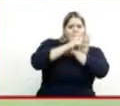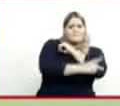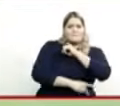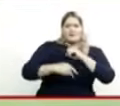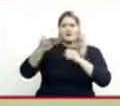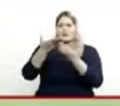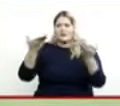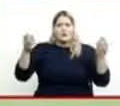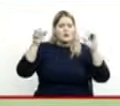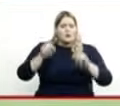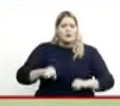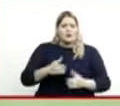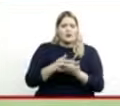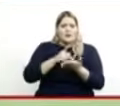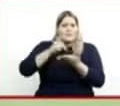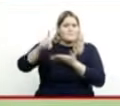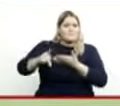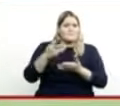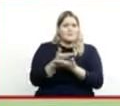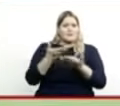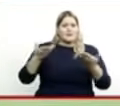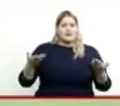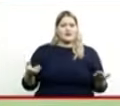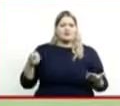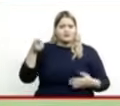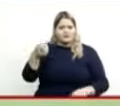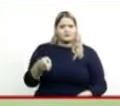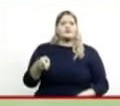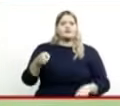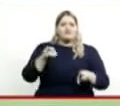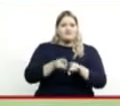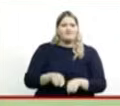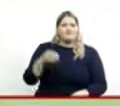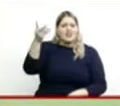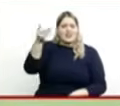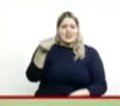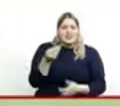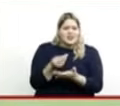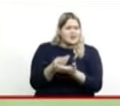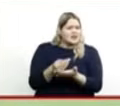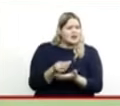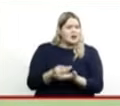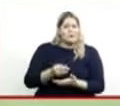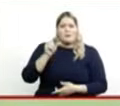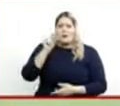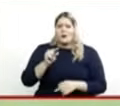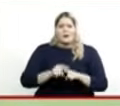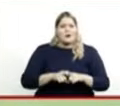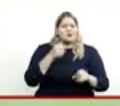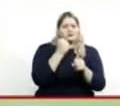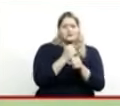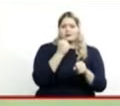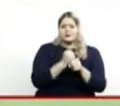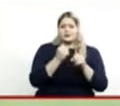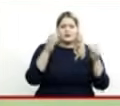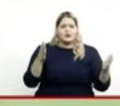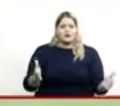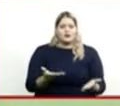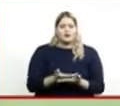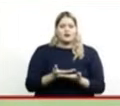puedan sustentarse con base en perdones fiscales y en salarios precarios para los trabajadores.